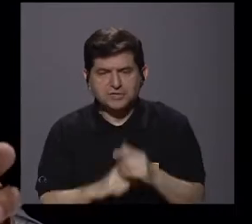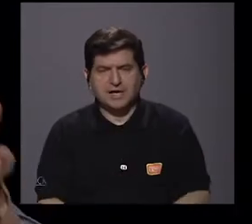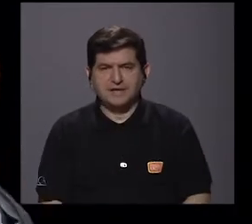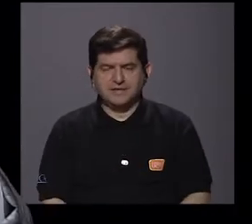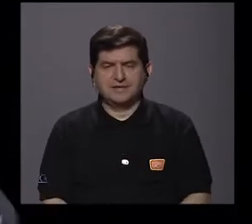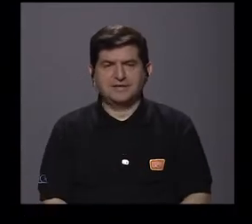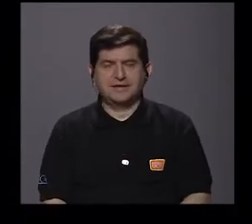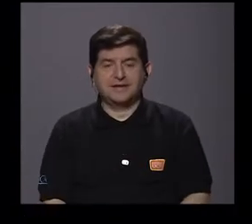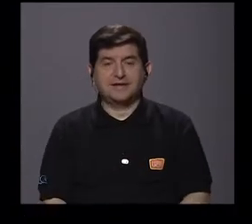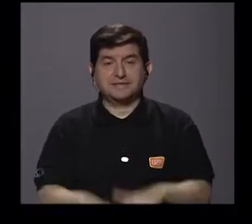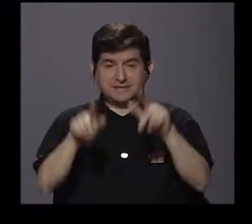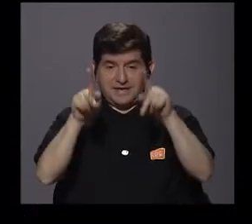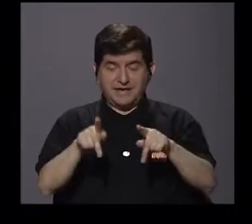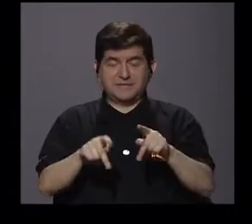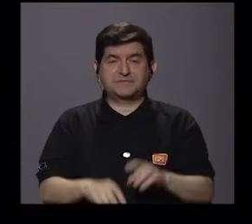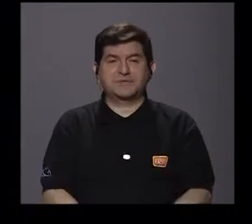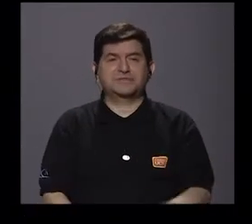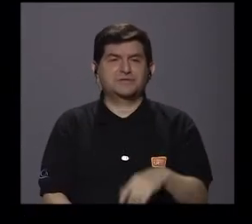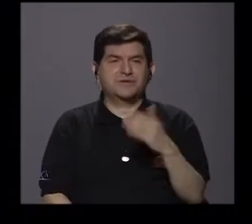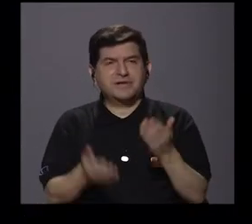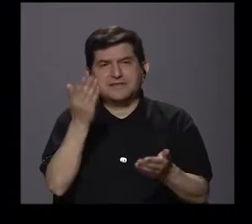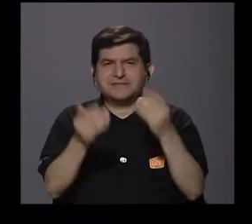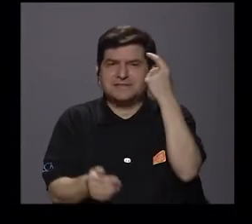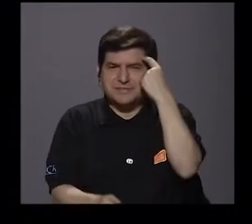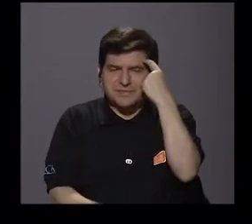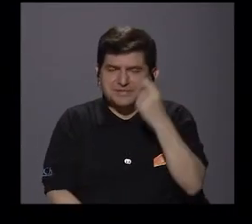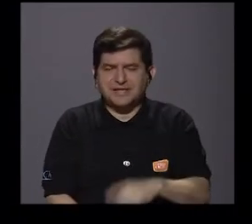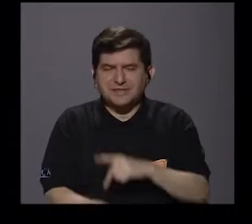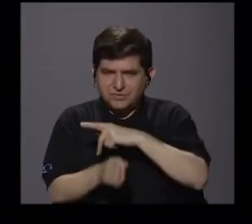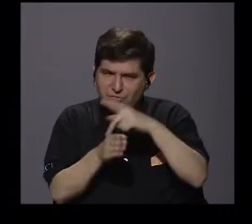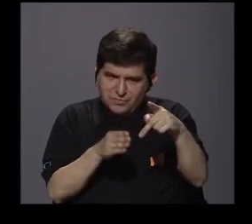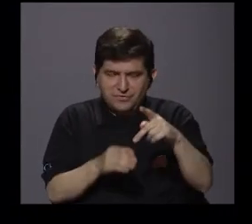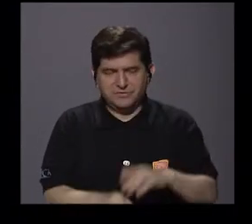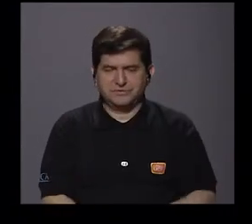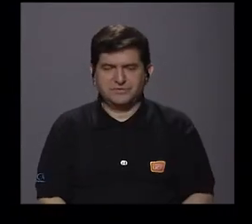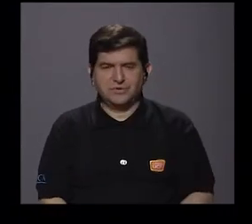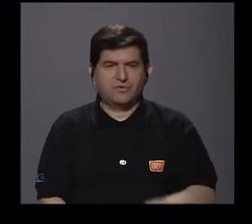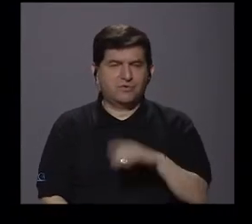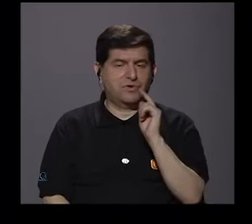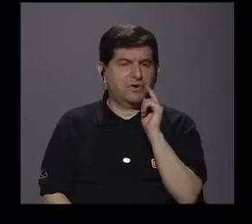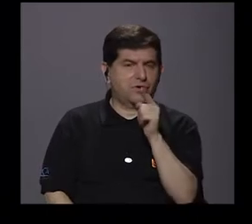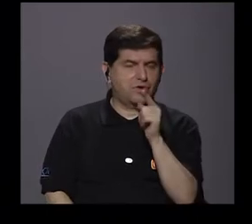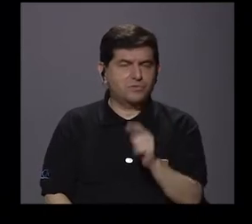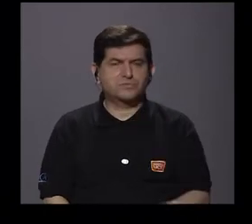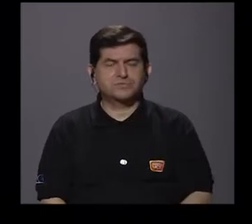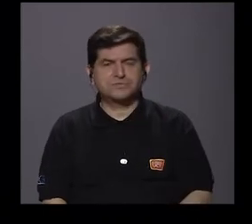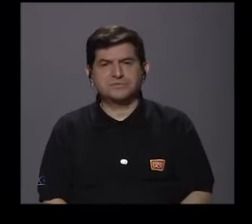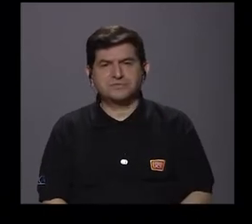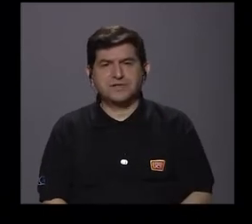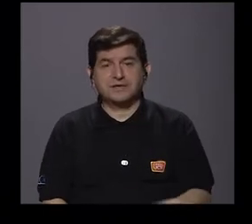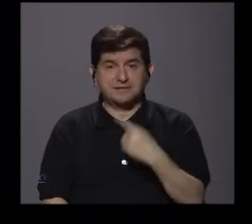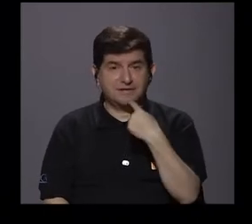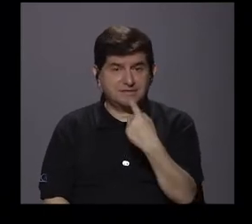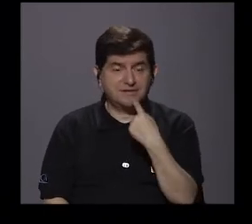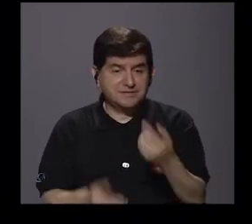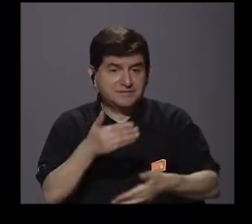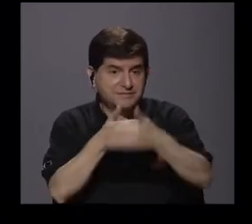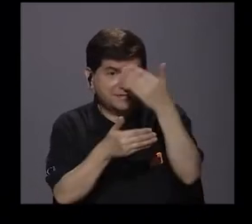que la teleaudiencia inmediatamente se hacía la referencia a su profesión en el sentido de que usted planteaba cómo